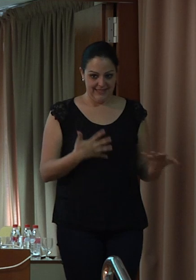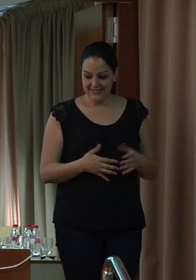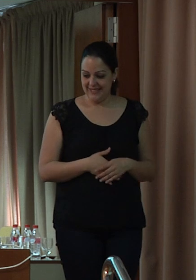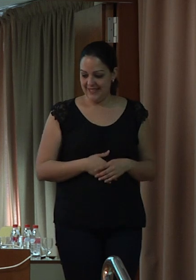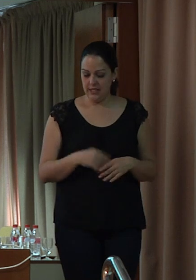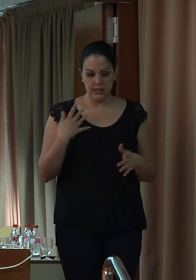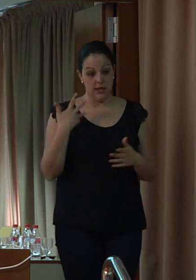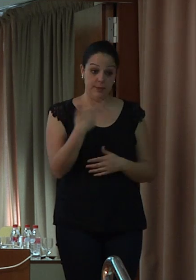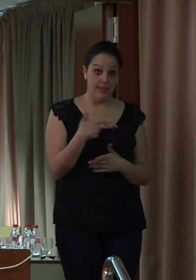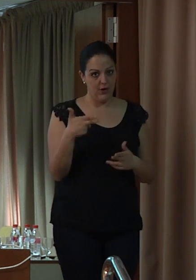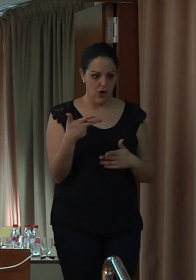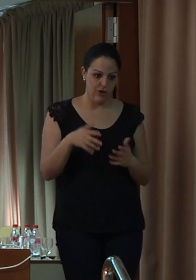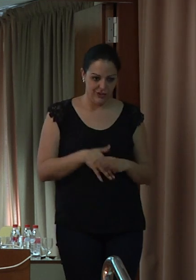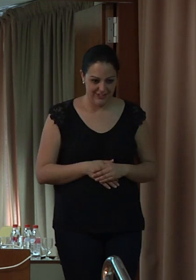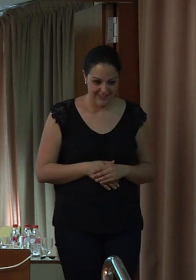Esto de los vídeos.